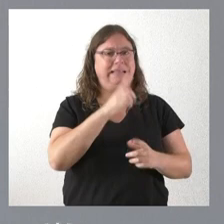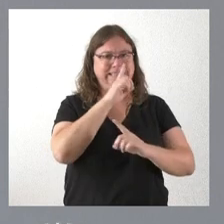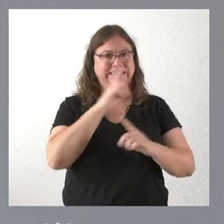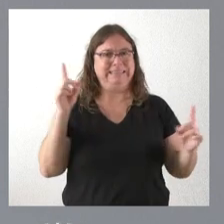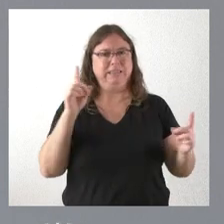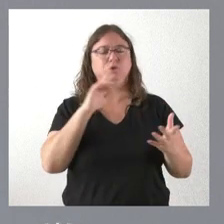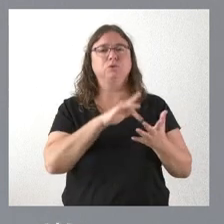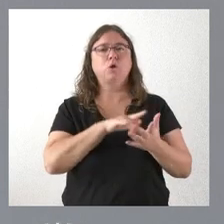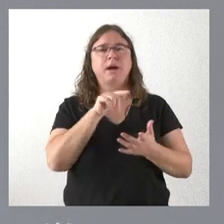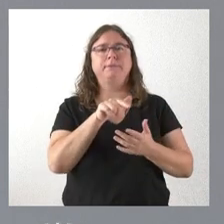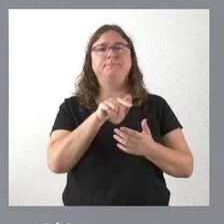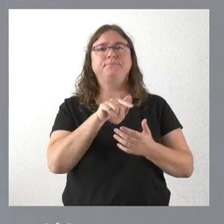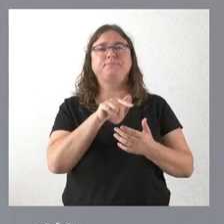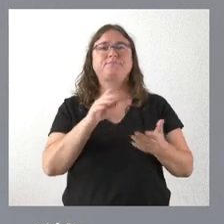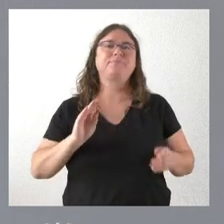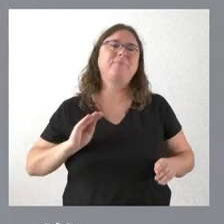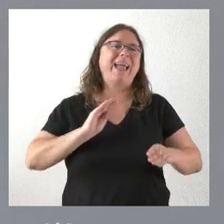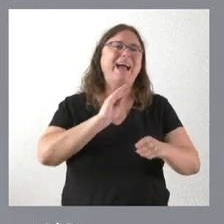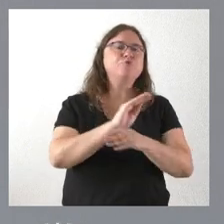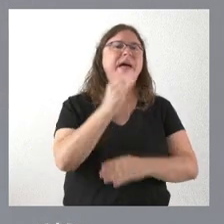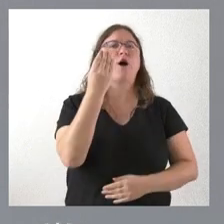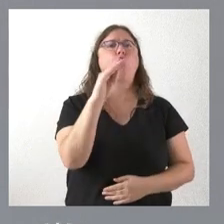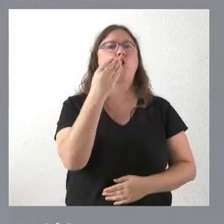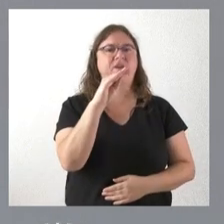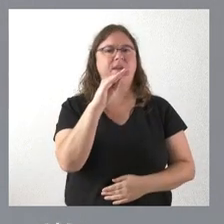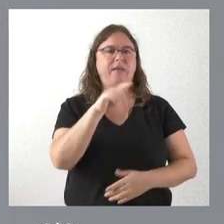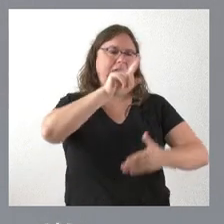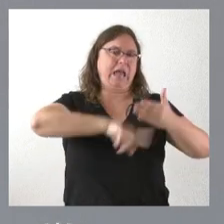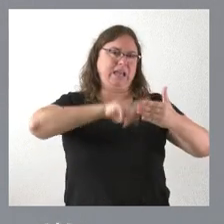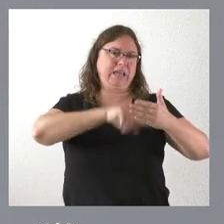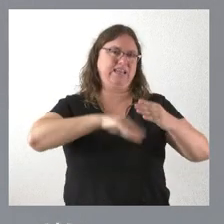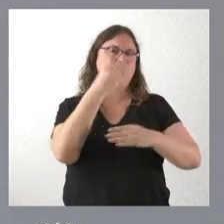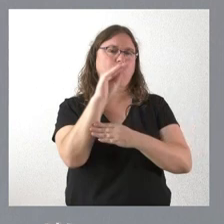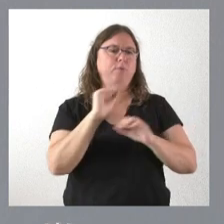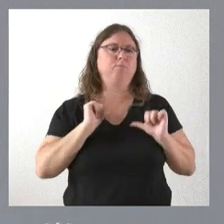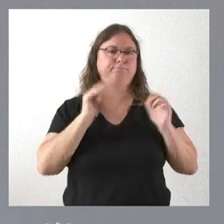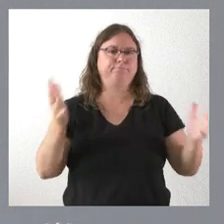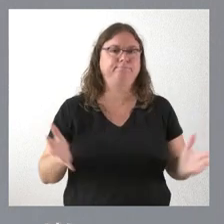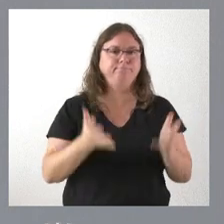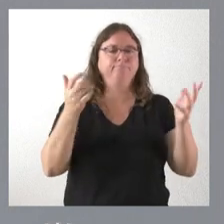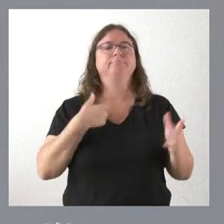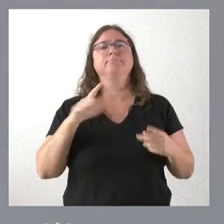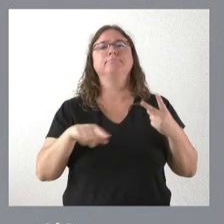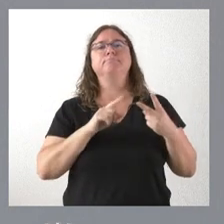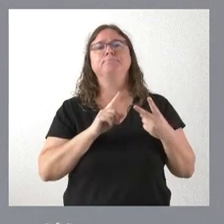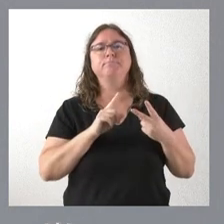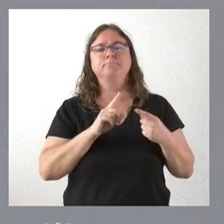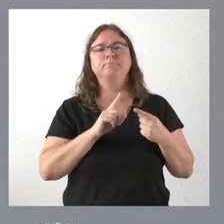hubo esta ayuda joven al alquiler que se puso en marcha y que